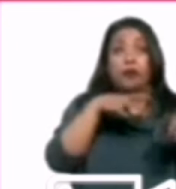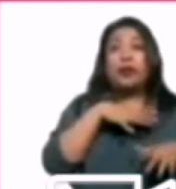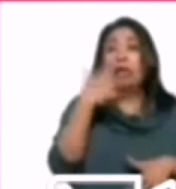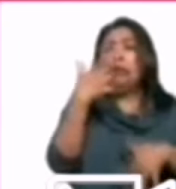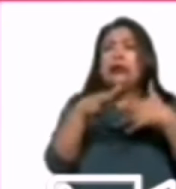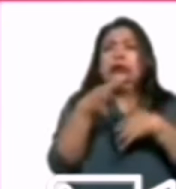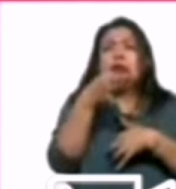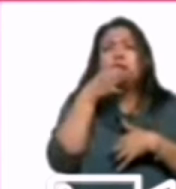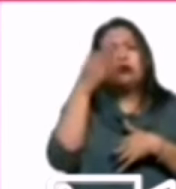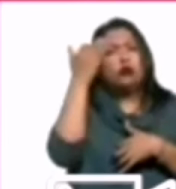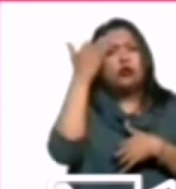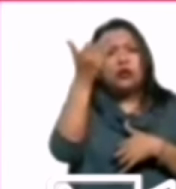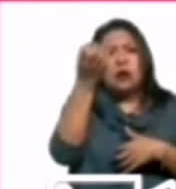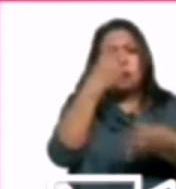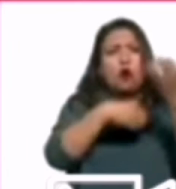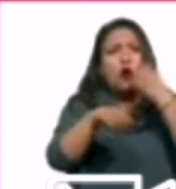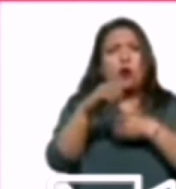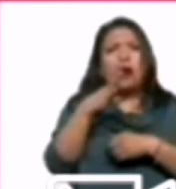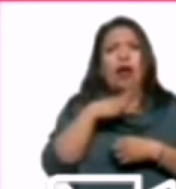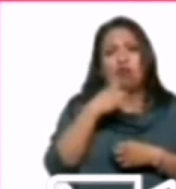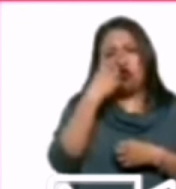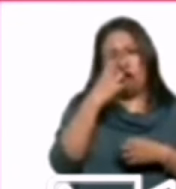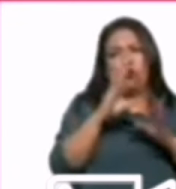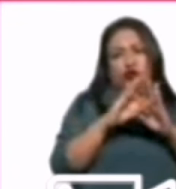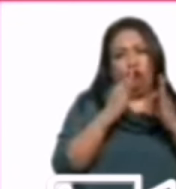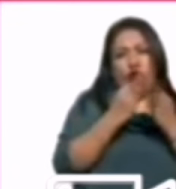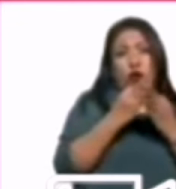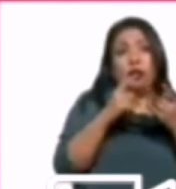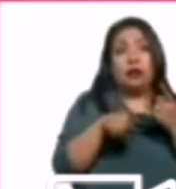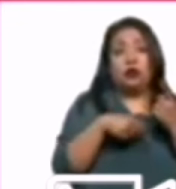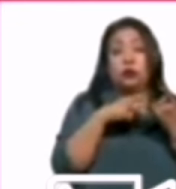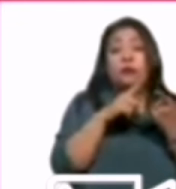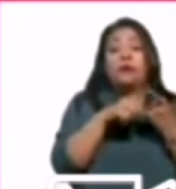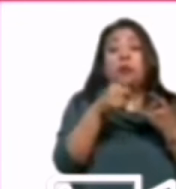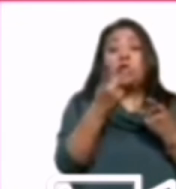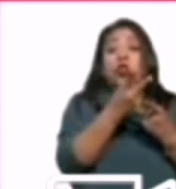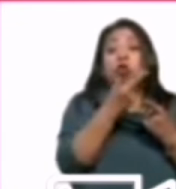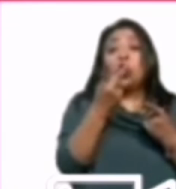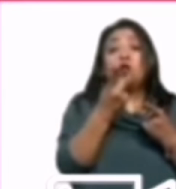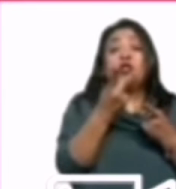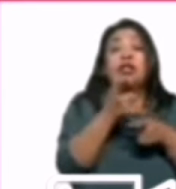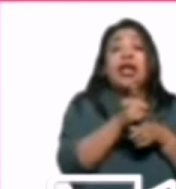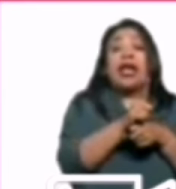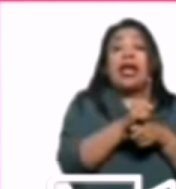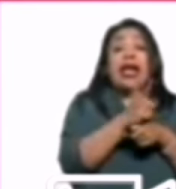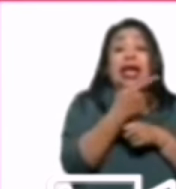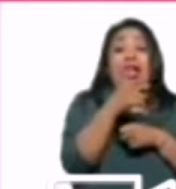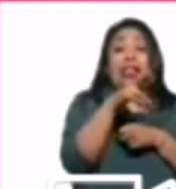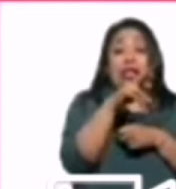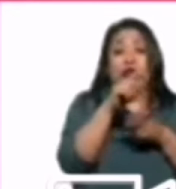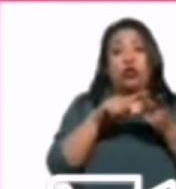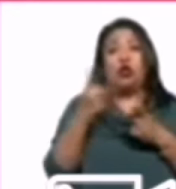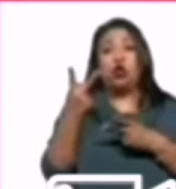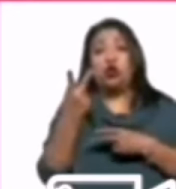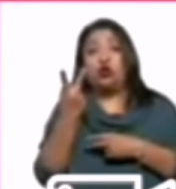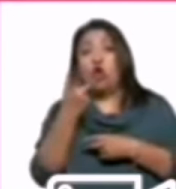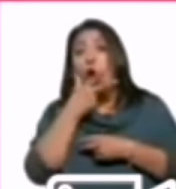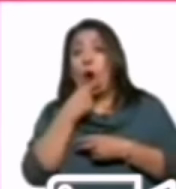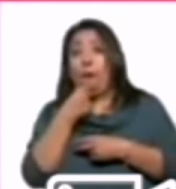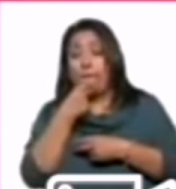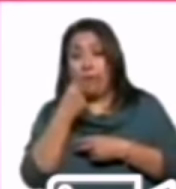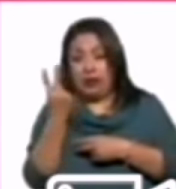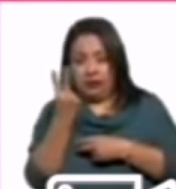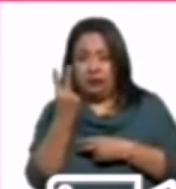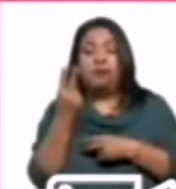de 15 minutos, la obra se presenta en 2 versiones. En una, la pareja es heterosexual y en la otra son 2 hombres, quienes